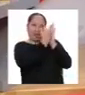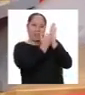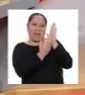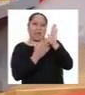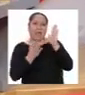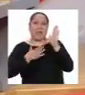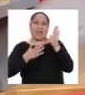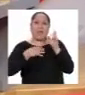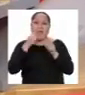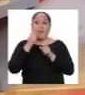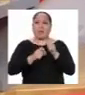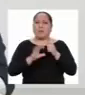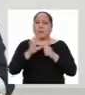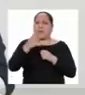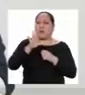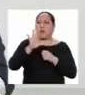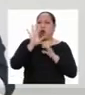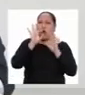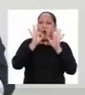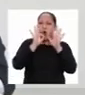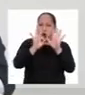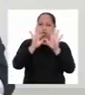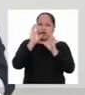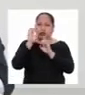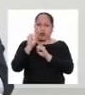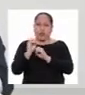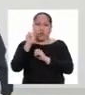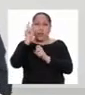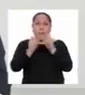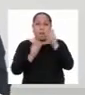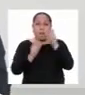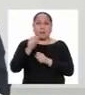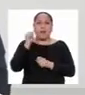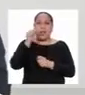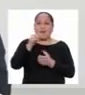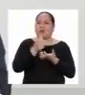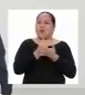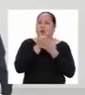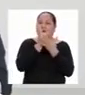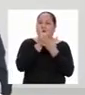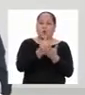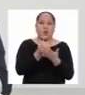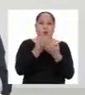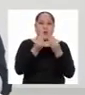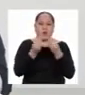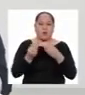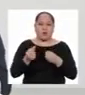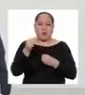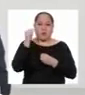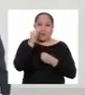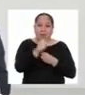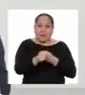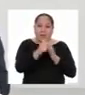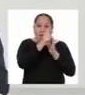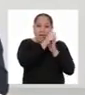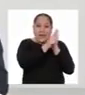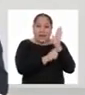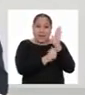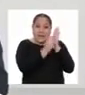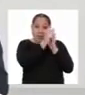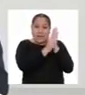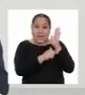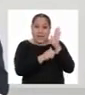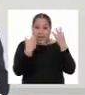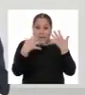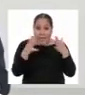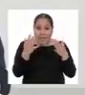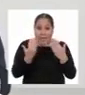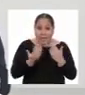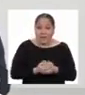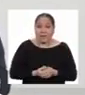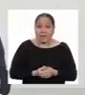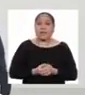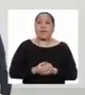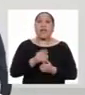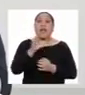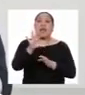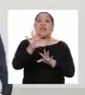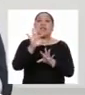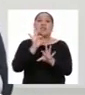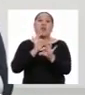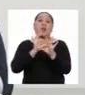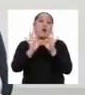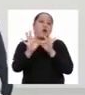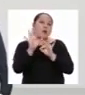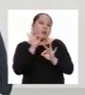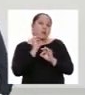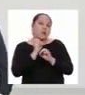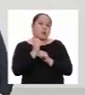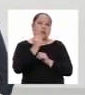barrio y somos como 80. Esa es una gran ayuda. A partir de esa lista que ya tienes,